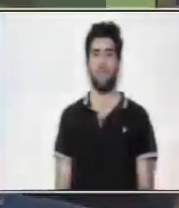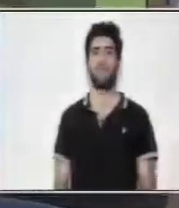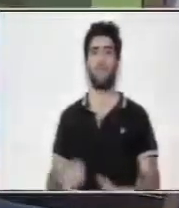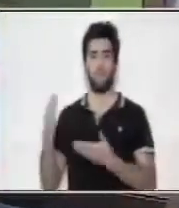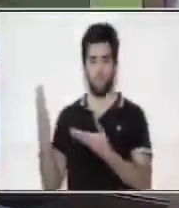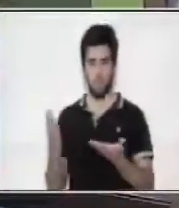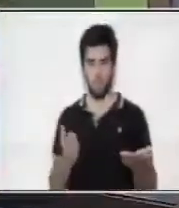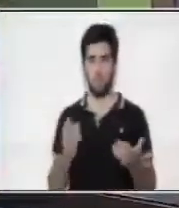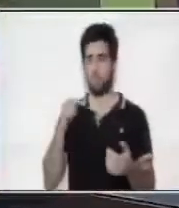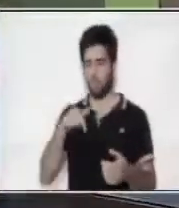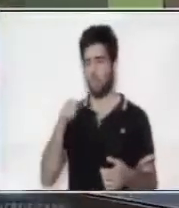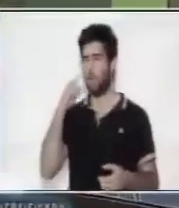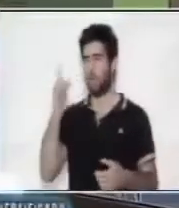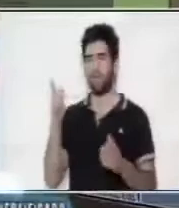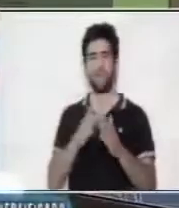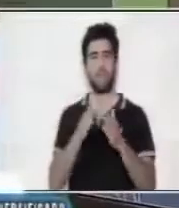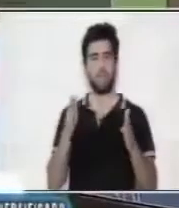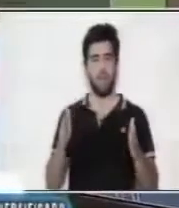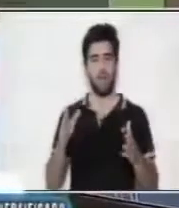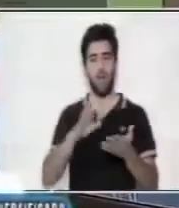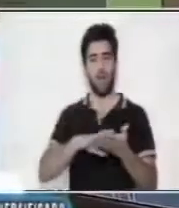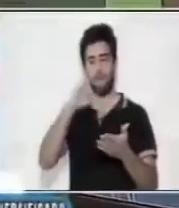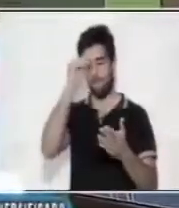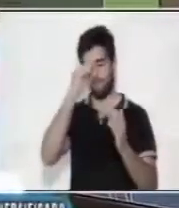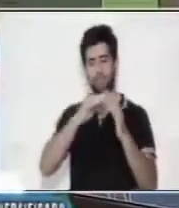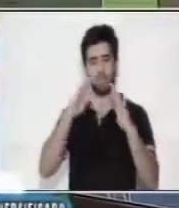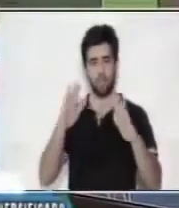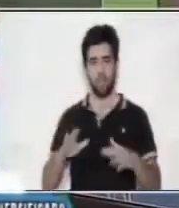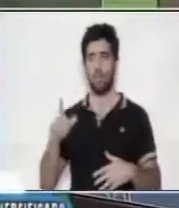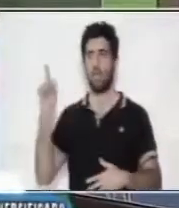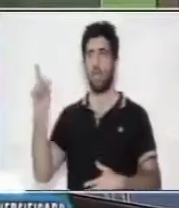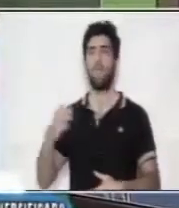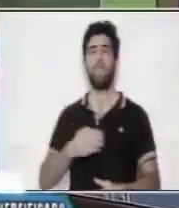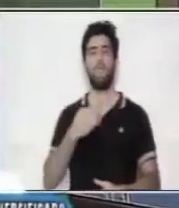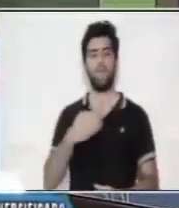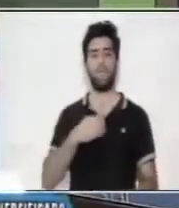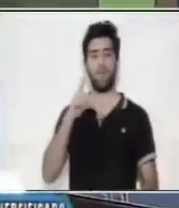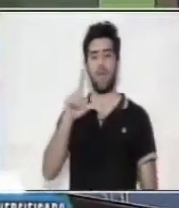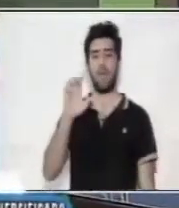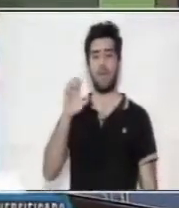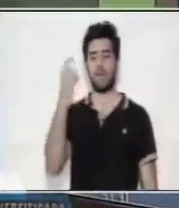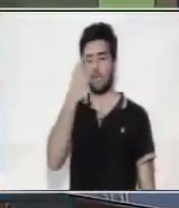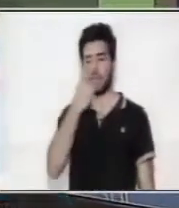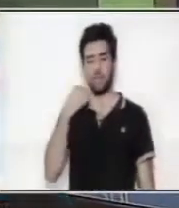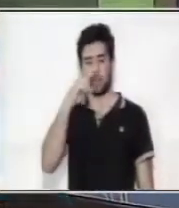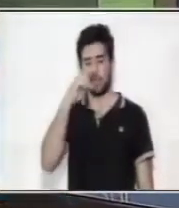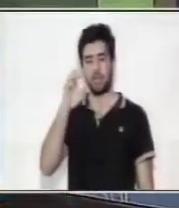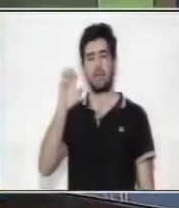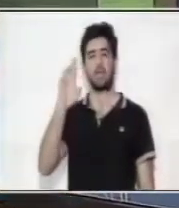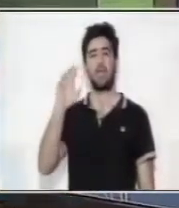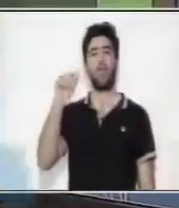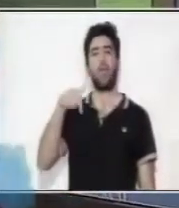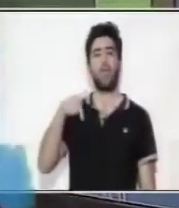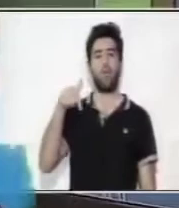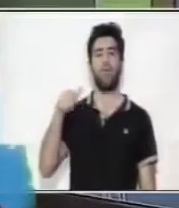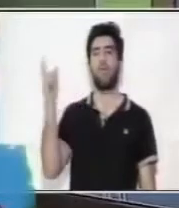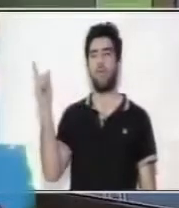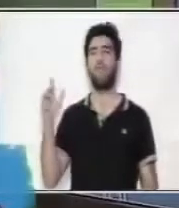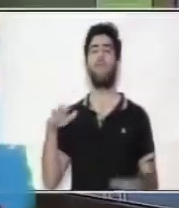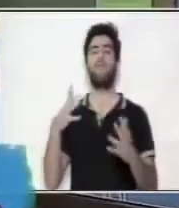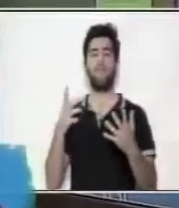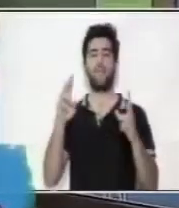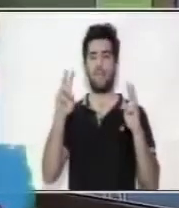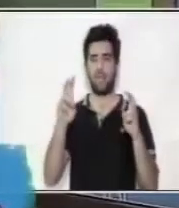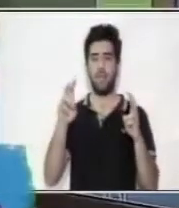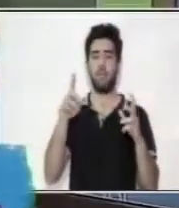Bienvenidos a este espacio educativo Aprendo en Casa. Soy Lester López y en esta oportunidad desarrollaré el tema de clasificación